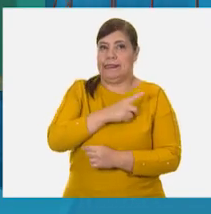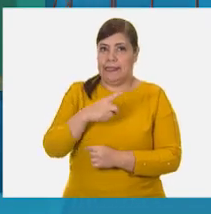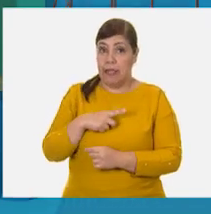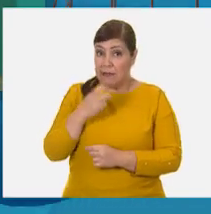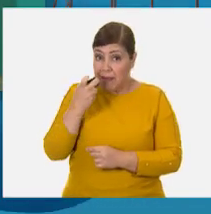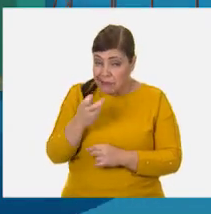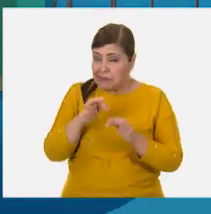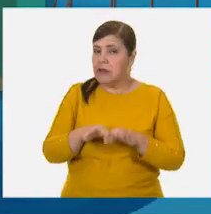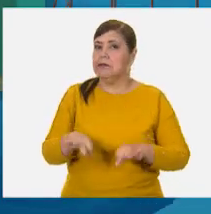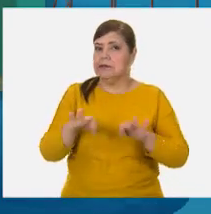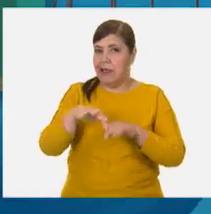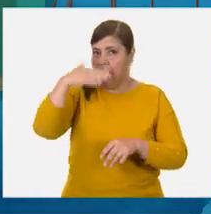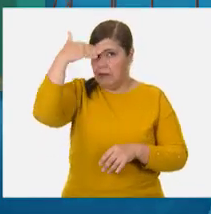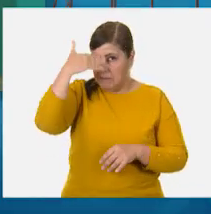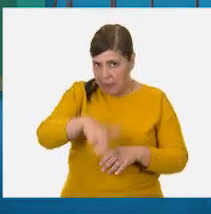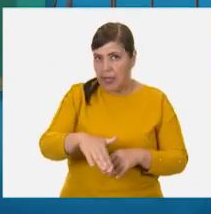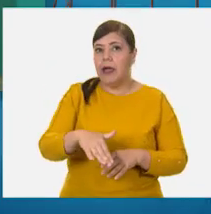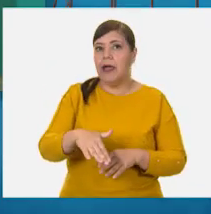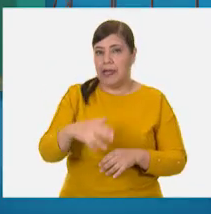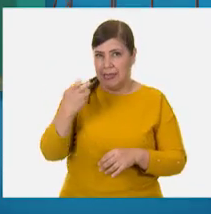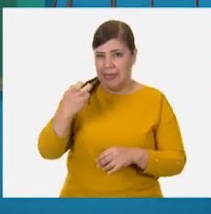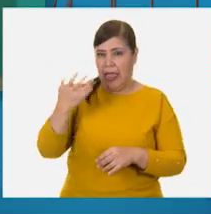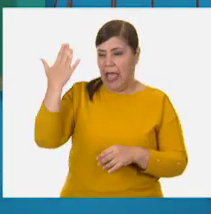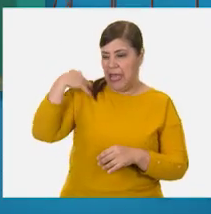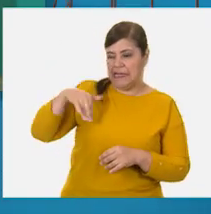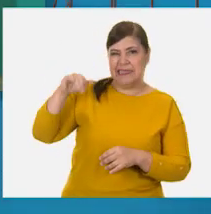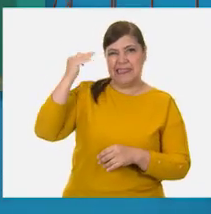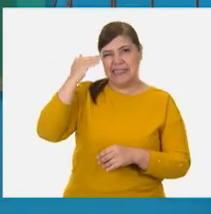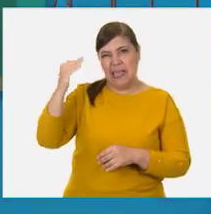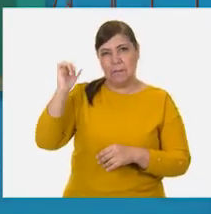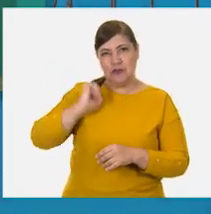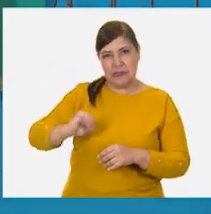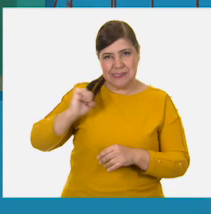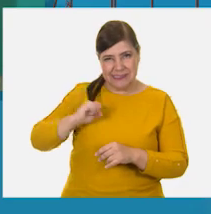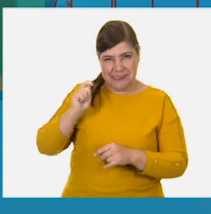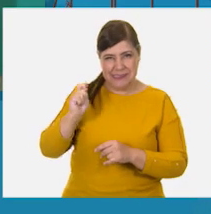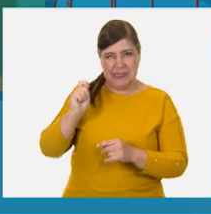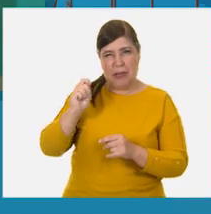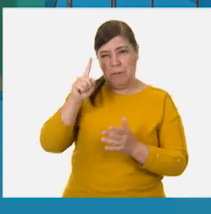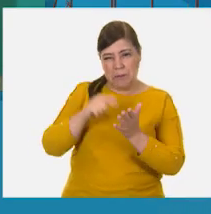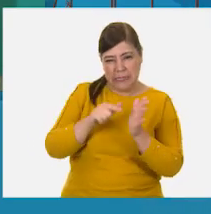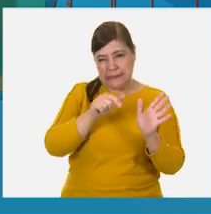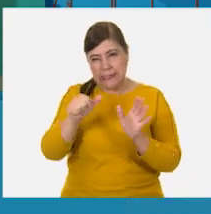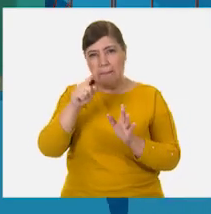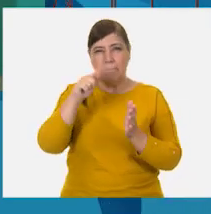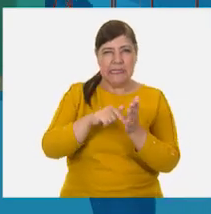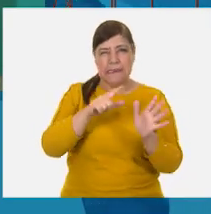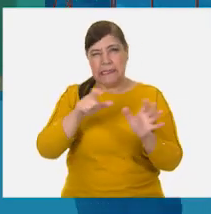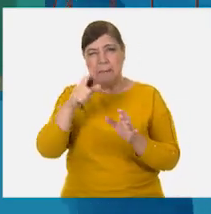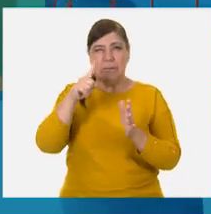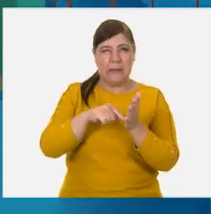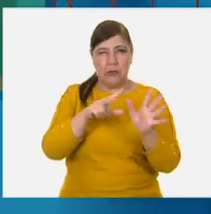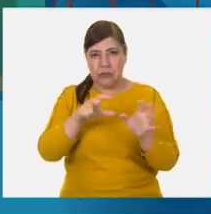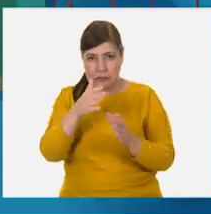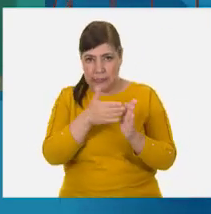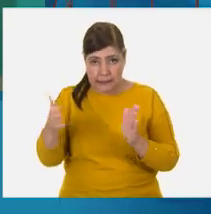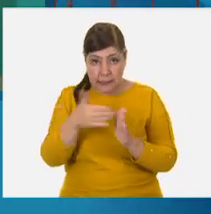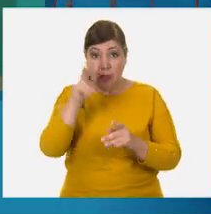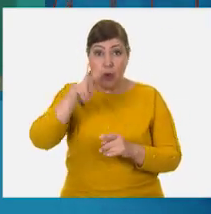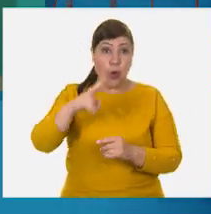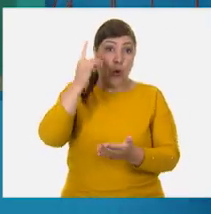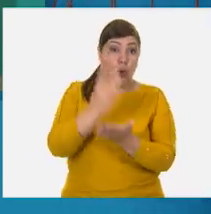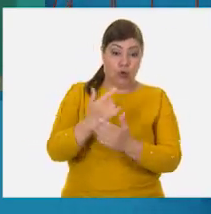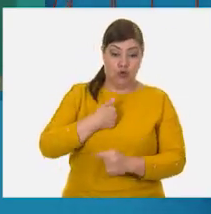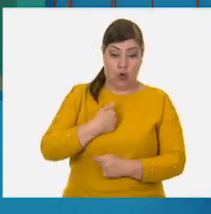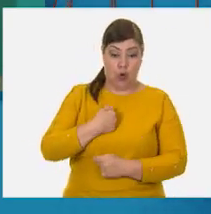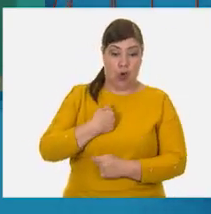muy importante de esos siglos de nuestra historia. No somos solamente indígenas, no somos solamente españoles,